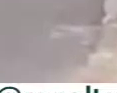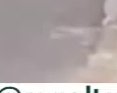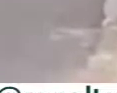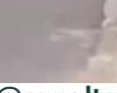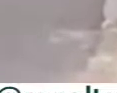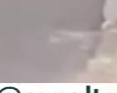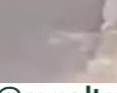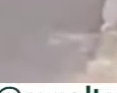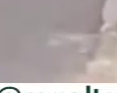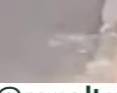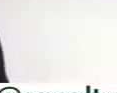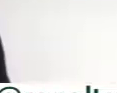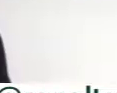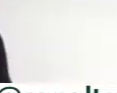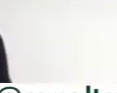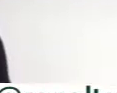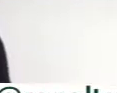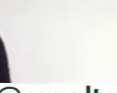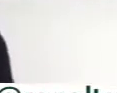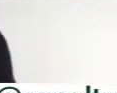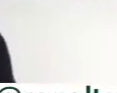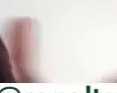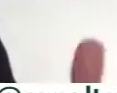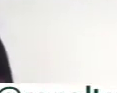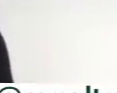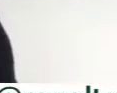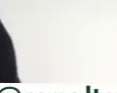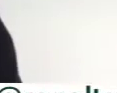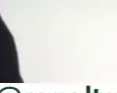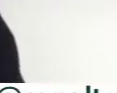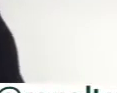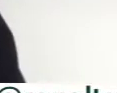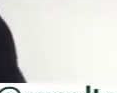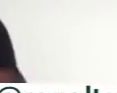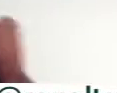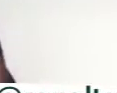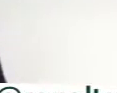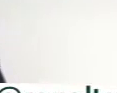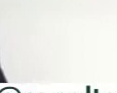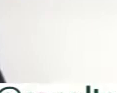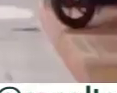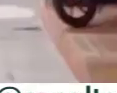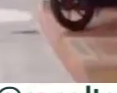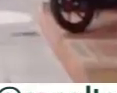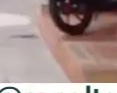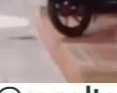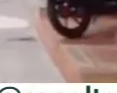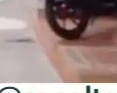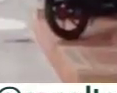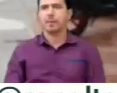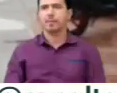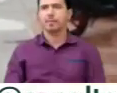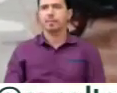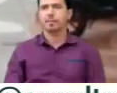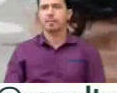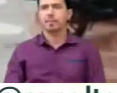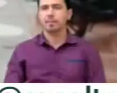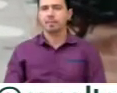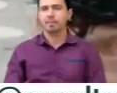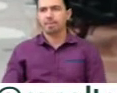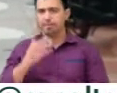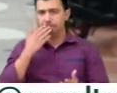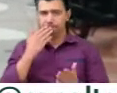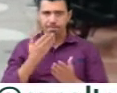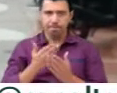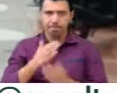de este polémico sistema de cobro de multas. Las fotomultas son rechazadas por varias razones, entre otras porque sus críticos consideran que se trata